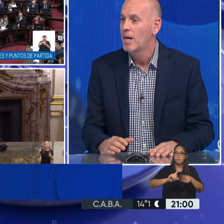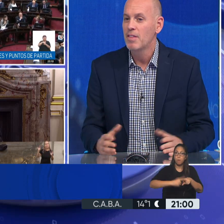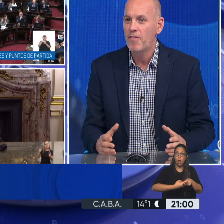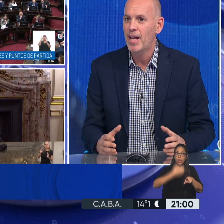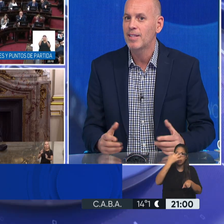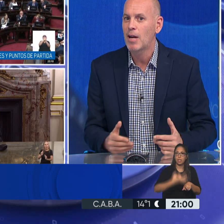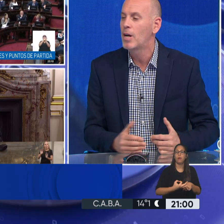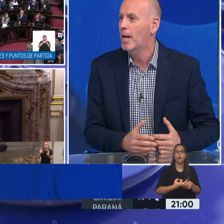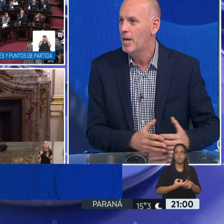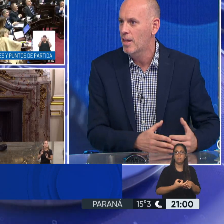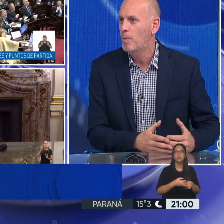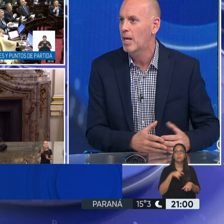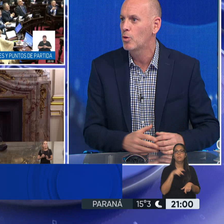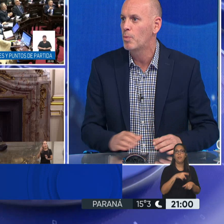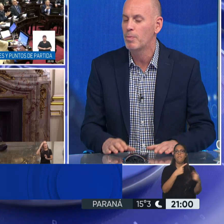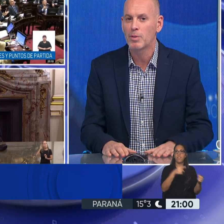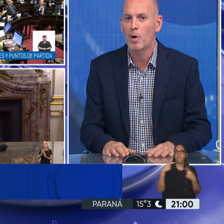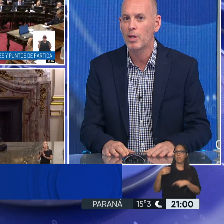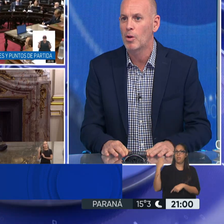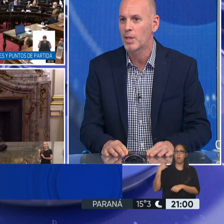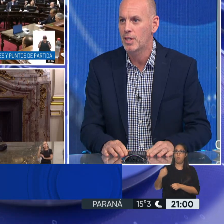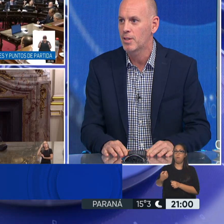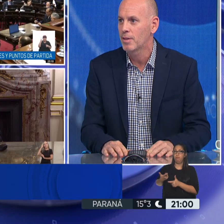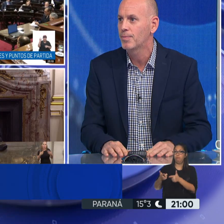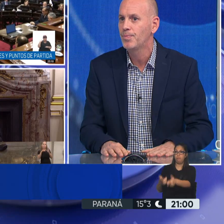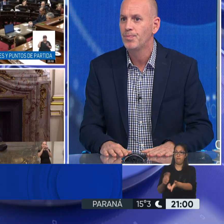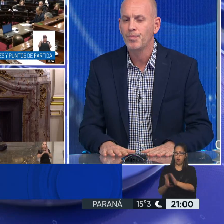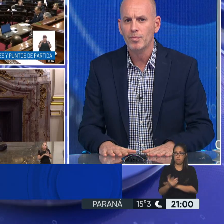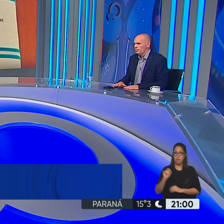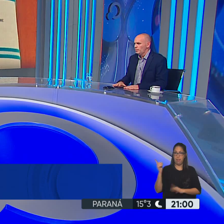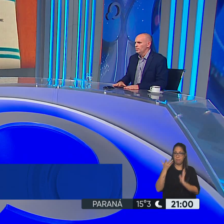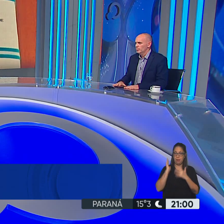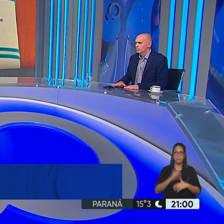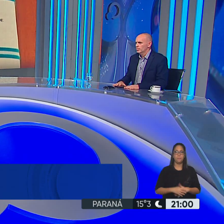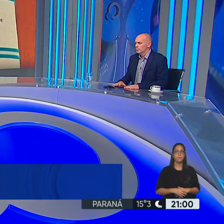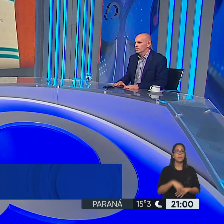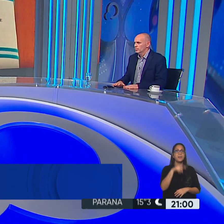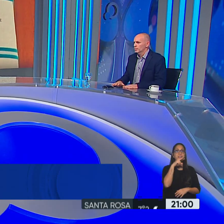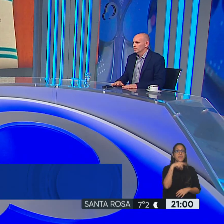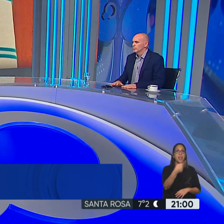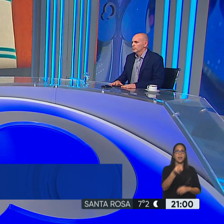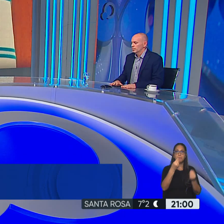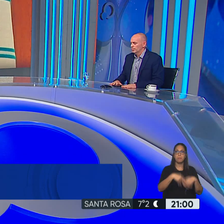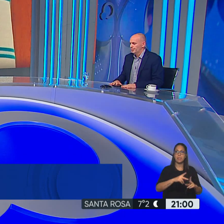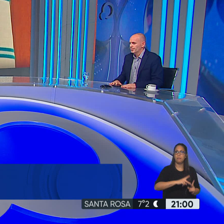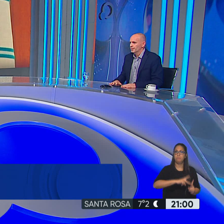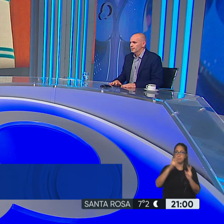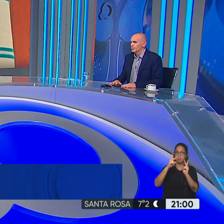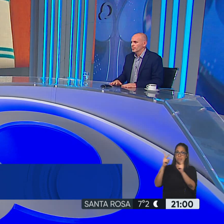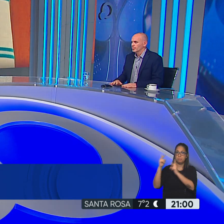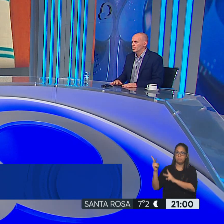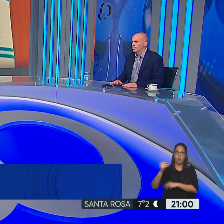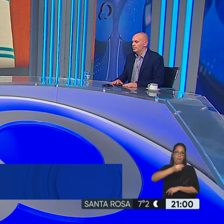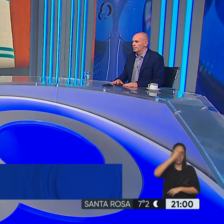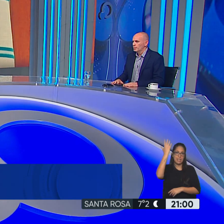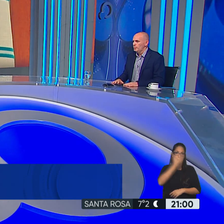lógica diferente con la que venía desplegando en un primer momento el presidente. Gabriel, el viernes arranca una gira, ¿no?, presidencial